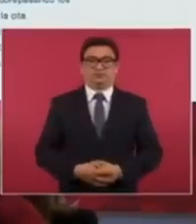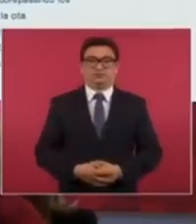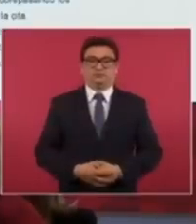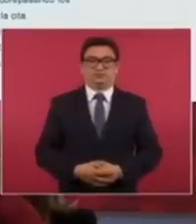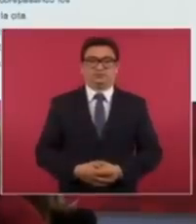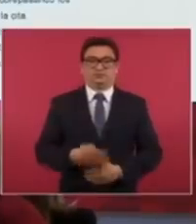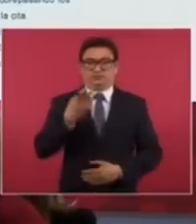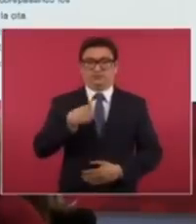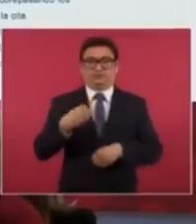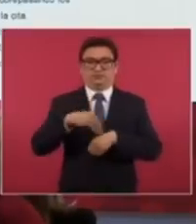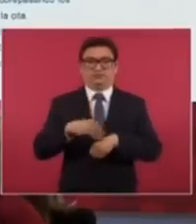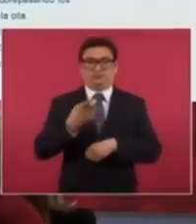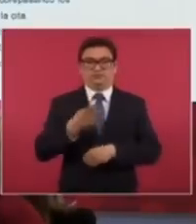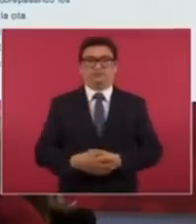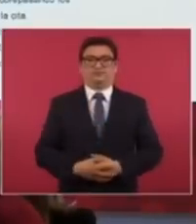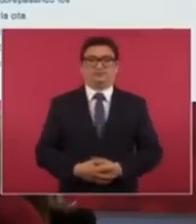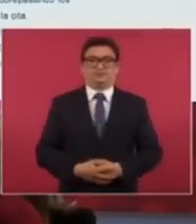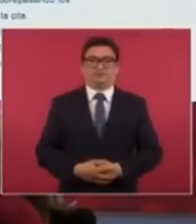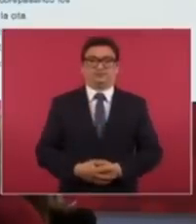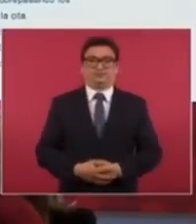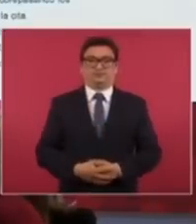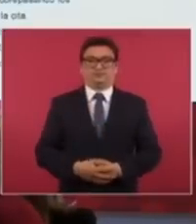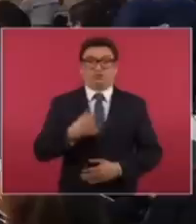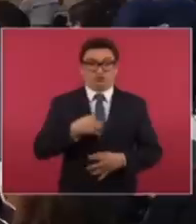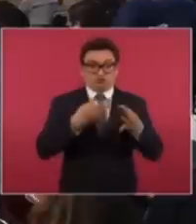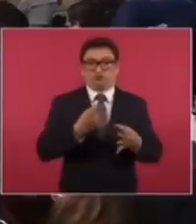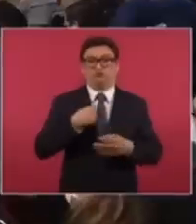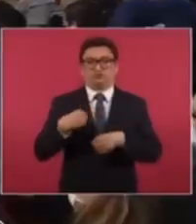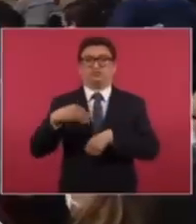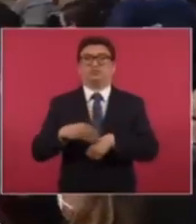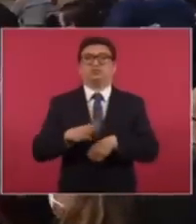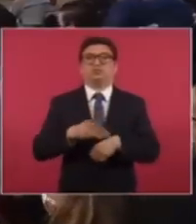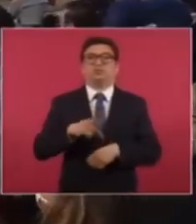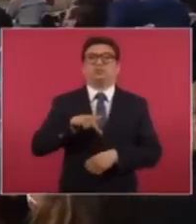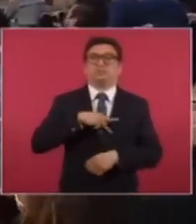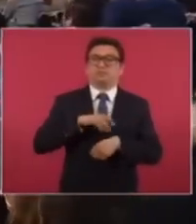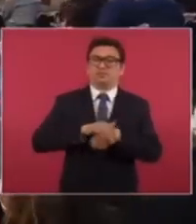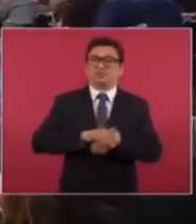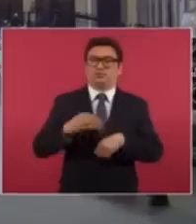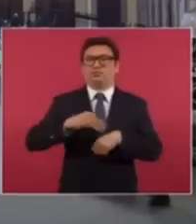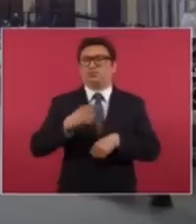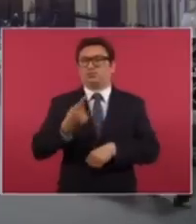Esto se lo agregué. No estaba en el texto original, en mi borrador. ¿Pero por qué le puse mi amigo?